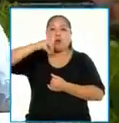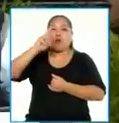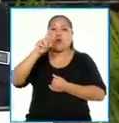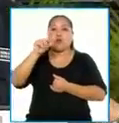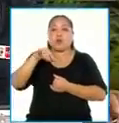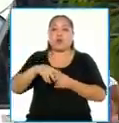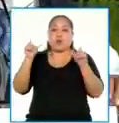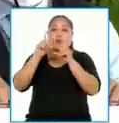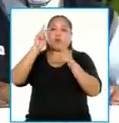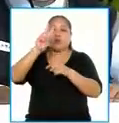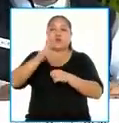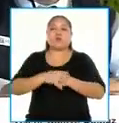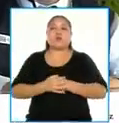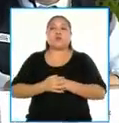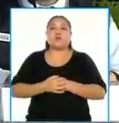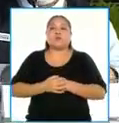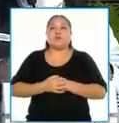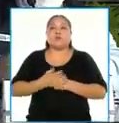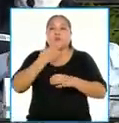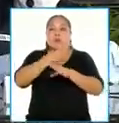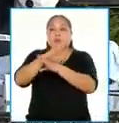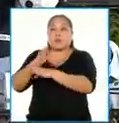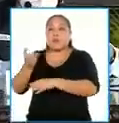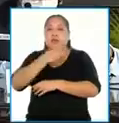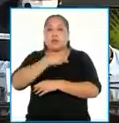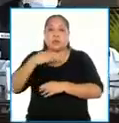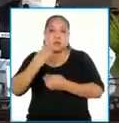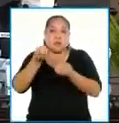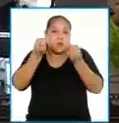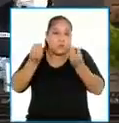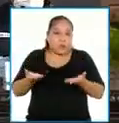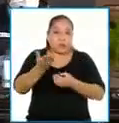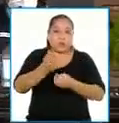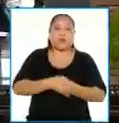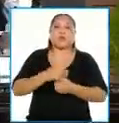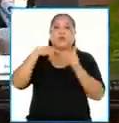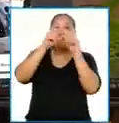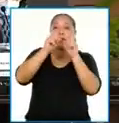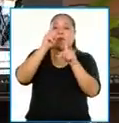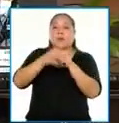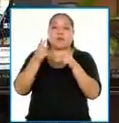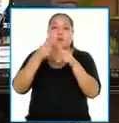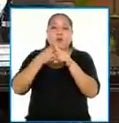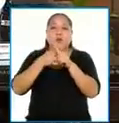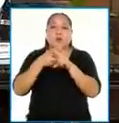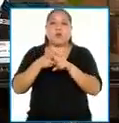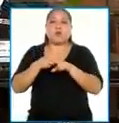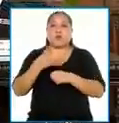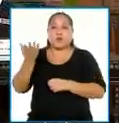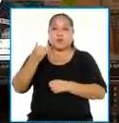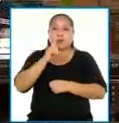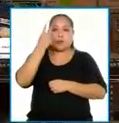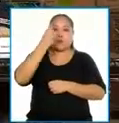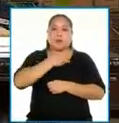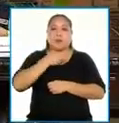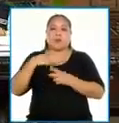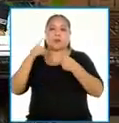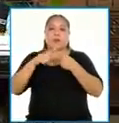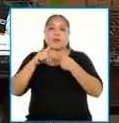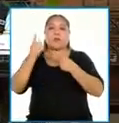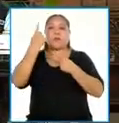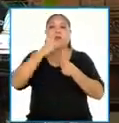Latina. Premier, buenas tardes. Ministro, ¿cómo están? Tengo dos consultas breves, en realidad, Premier. La primera tiene que ser